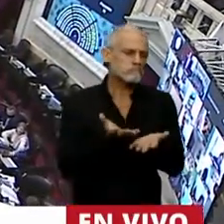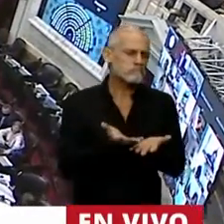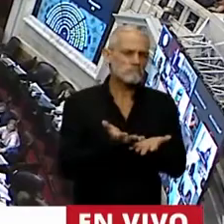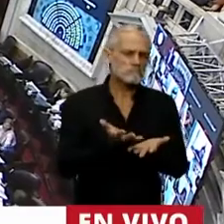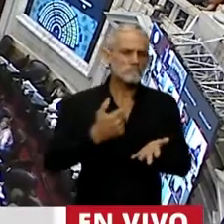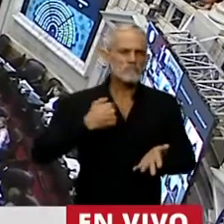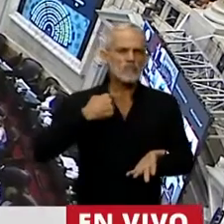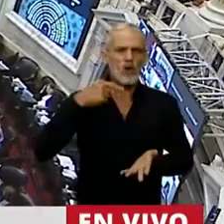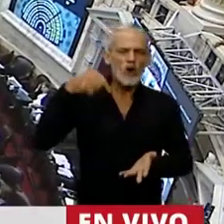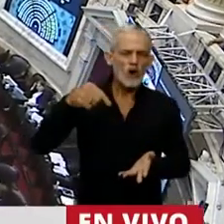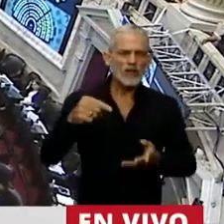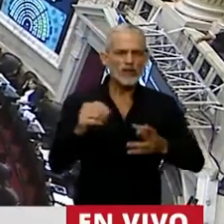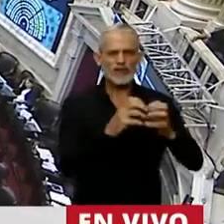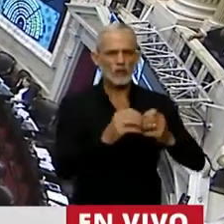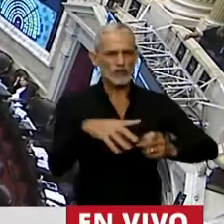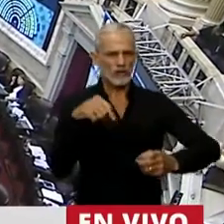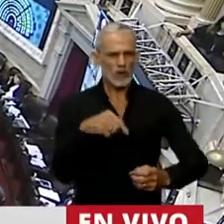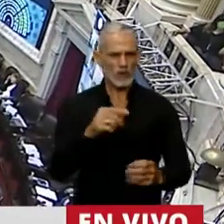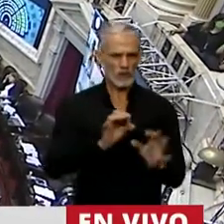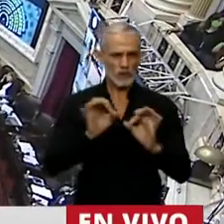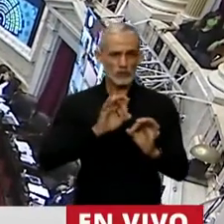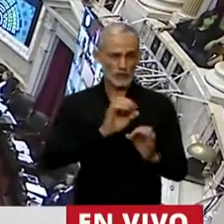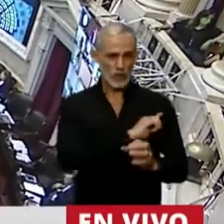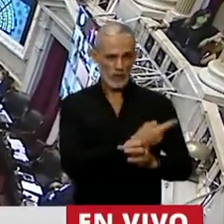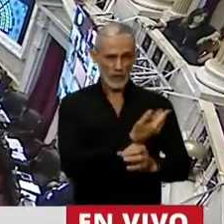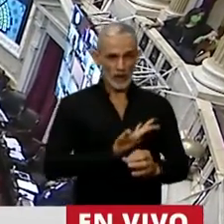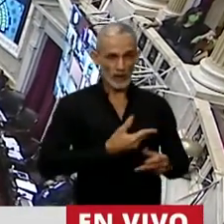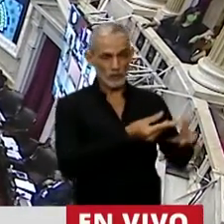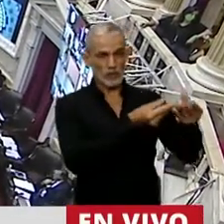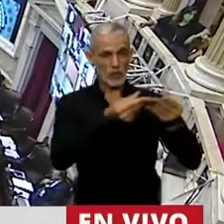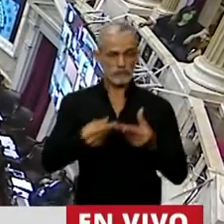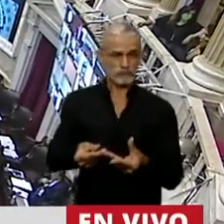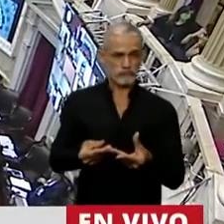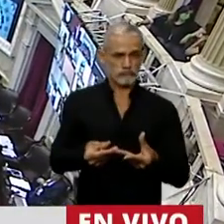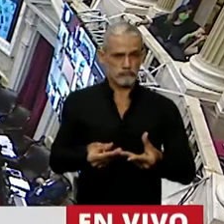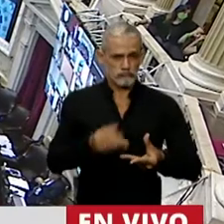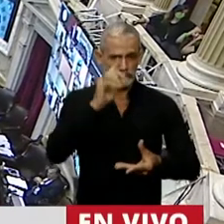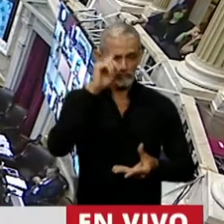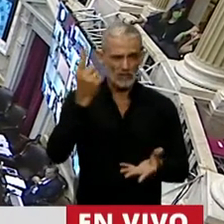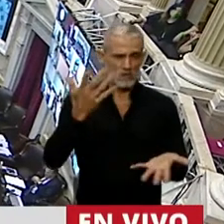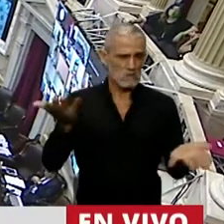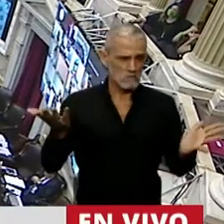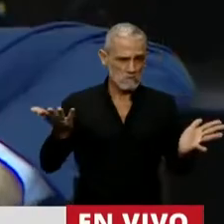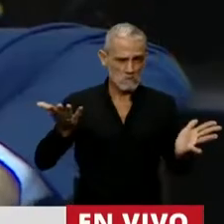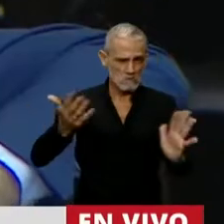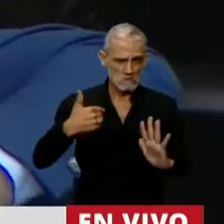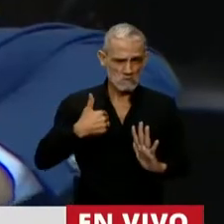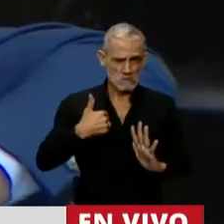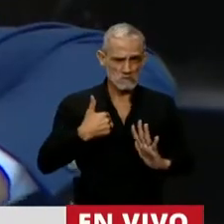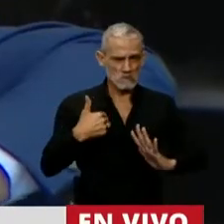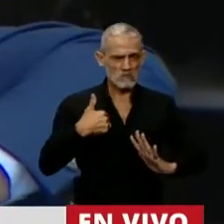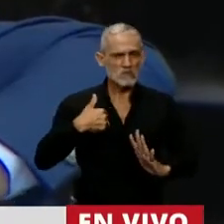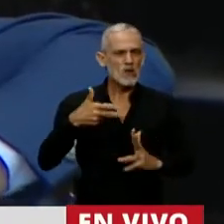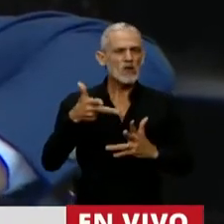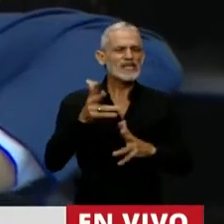que estemos hoy discutiendo esta iniciativa que viene del poder ejecutivo nacional porque como bien se dijo